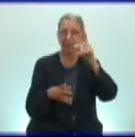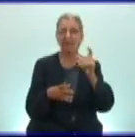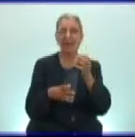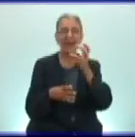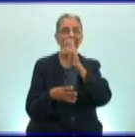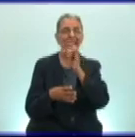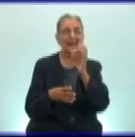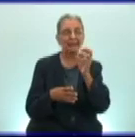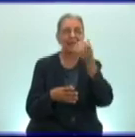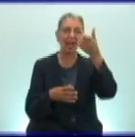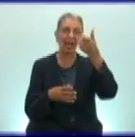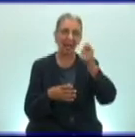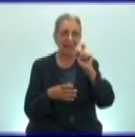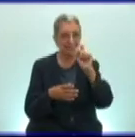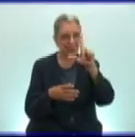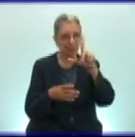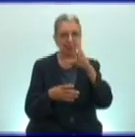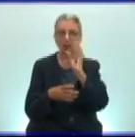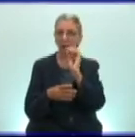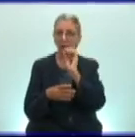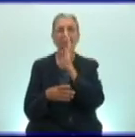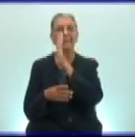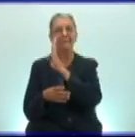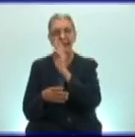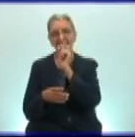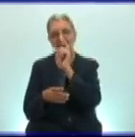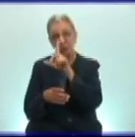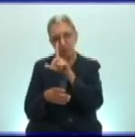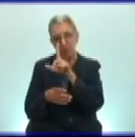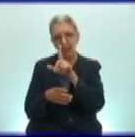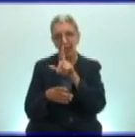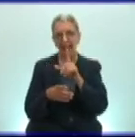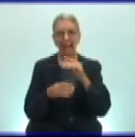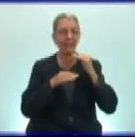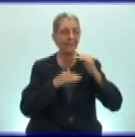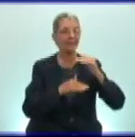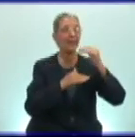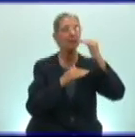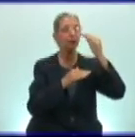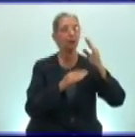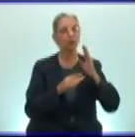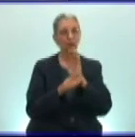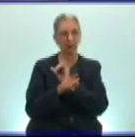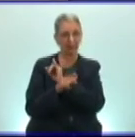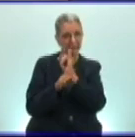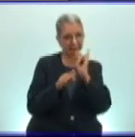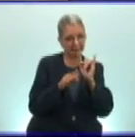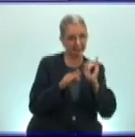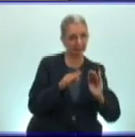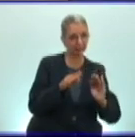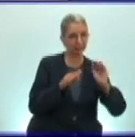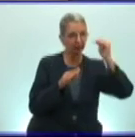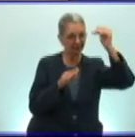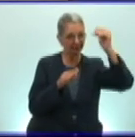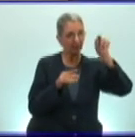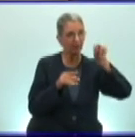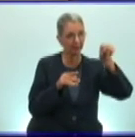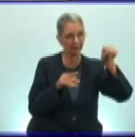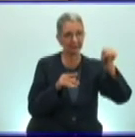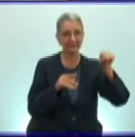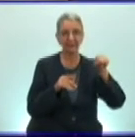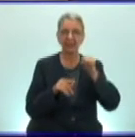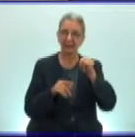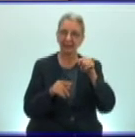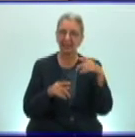el periodo es el número arábigo que aparece en el extremo izquierdo. Y con esta